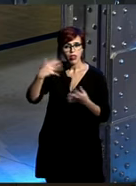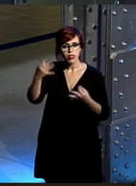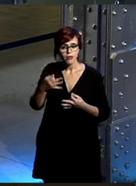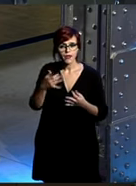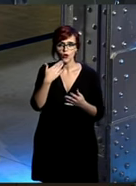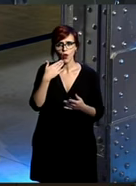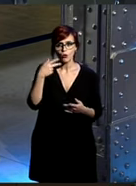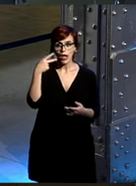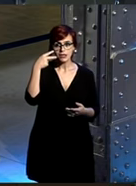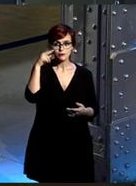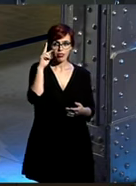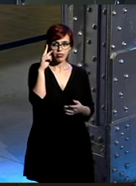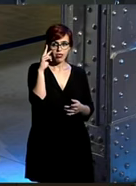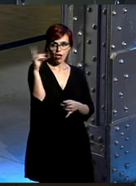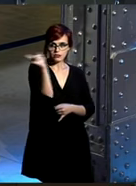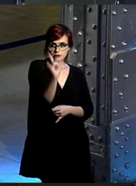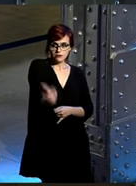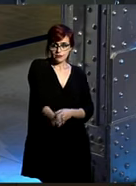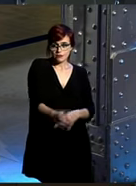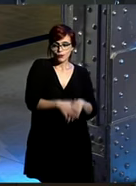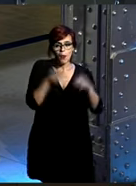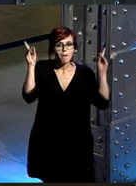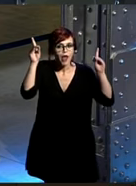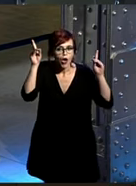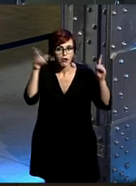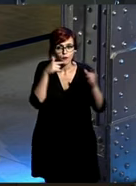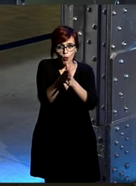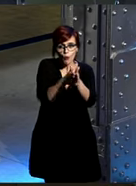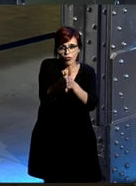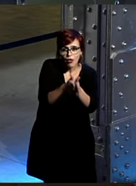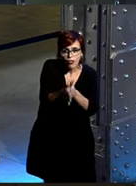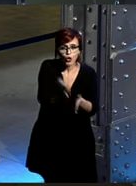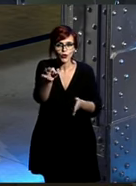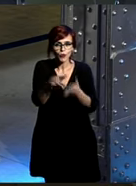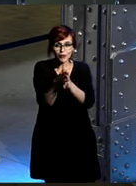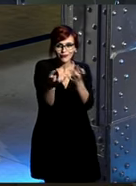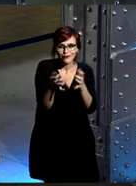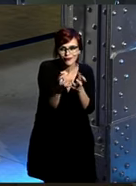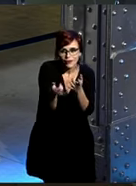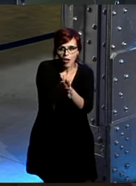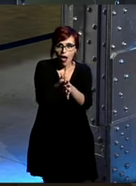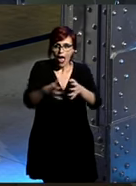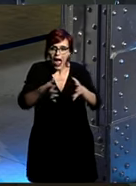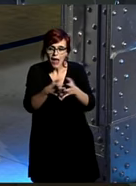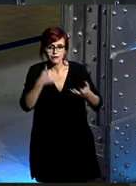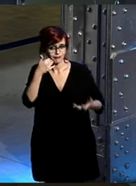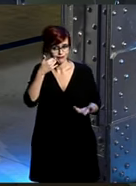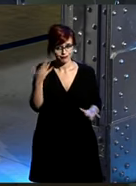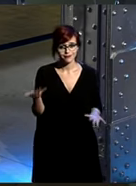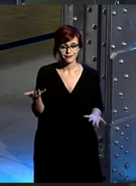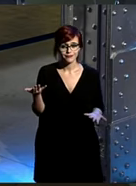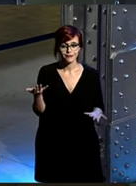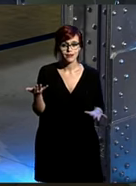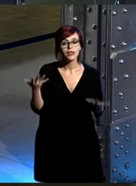experiencia sexy, ¿no? Una experiencia de pedagogía sexy, una experiencia de motivación, de efervescencia, de ganas de aprender, y todo